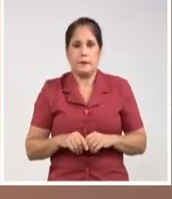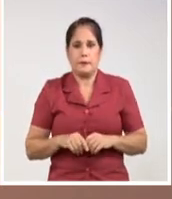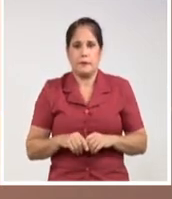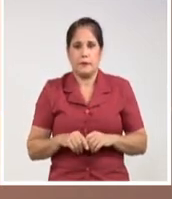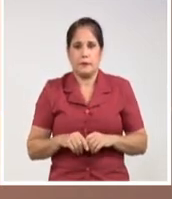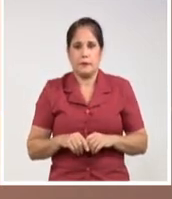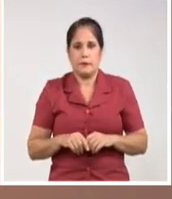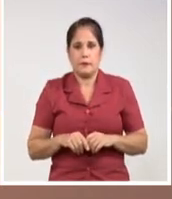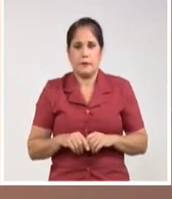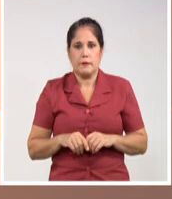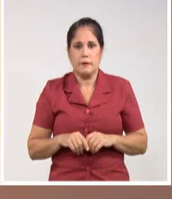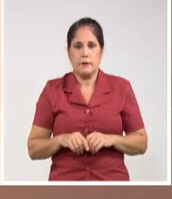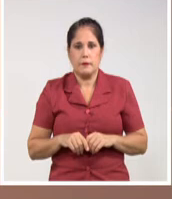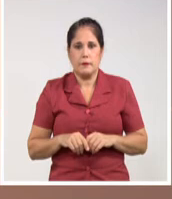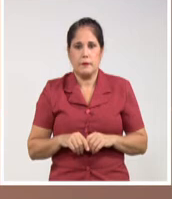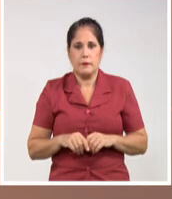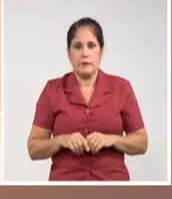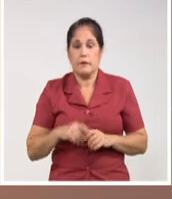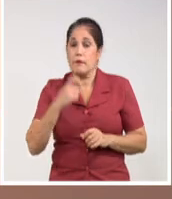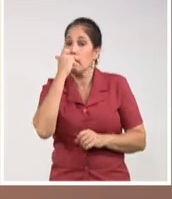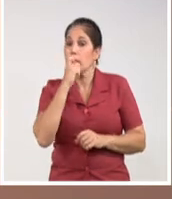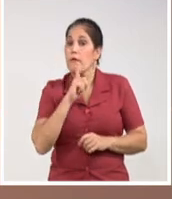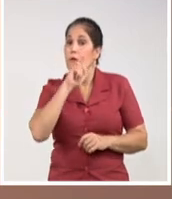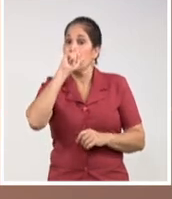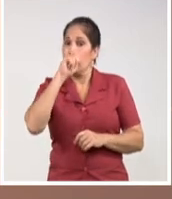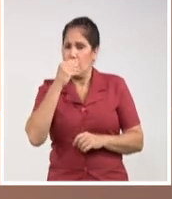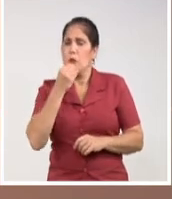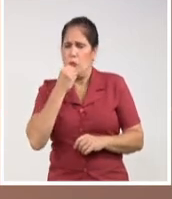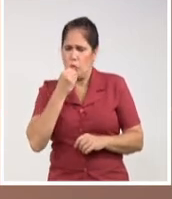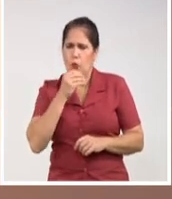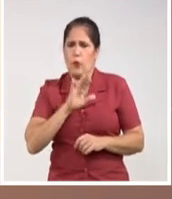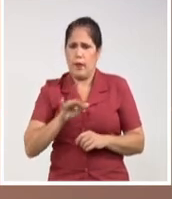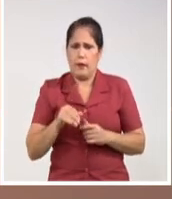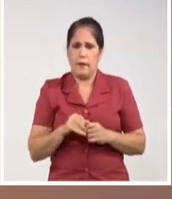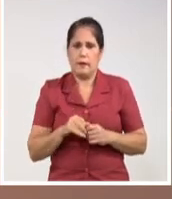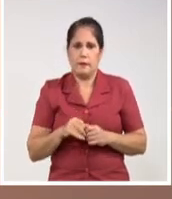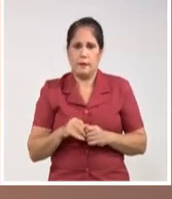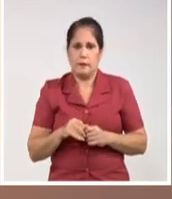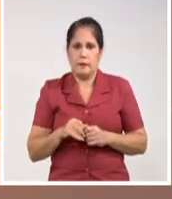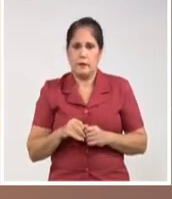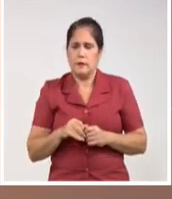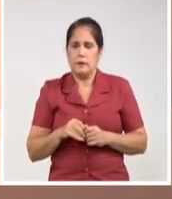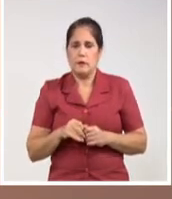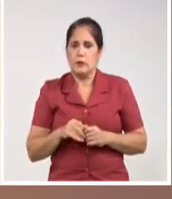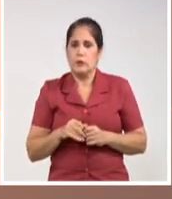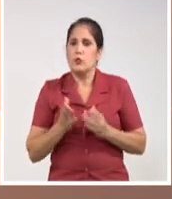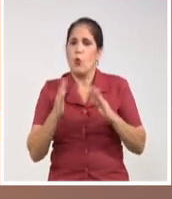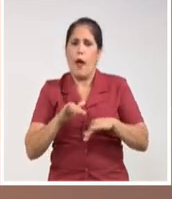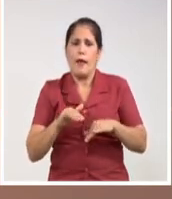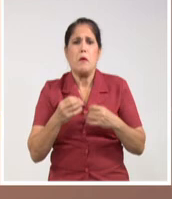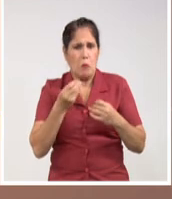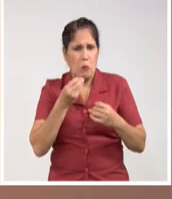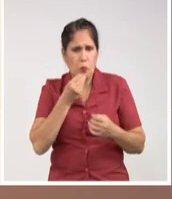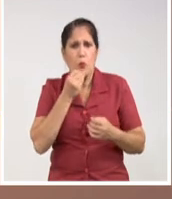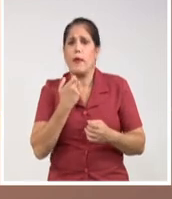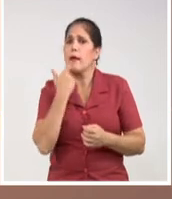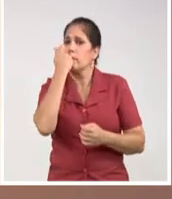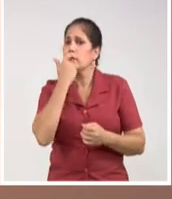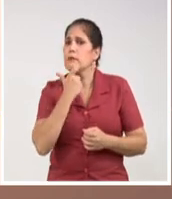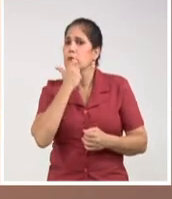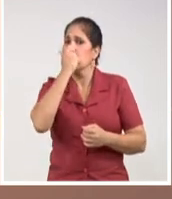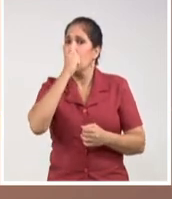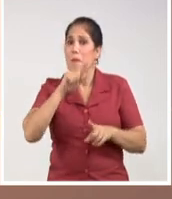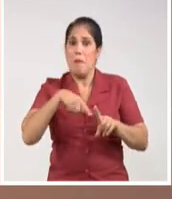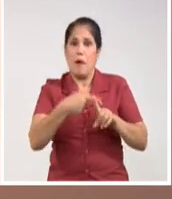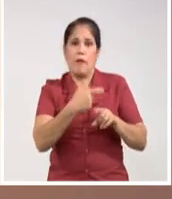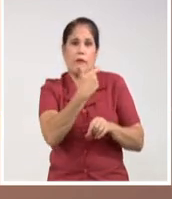algunos de estos elementos de nasalferón, interferón, biomodulina o Prevengovir. Ahora no hay contraindicación alguna. Usted puede suministrarse nasalferón y